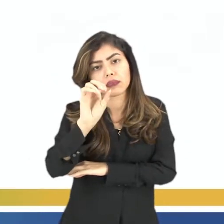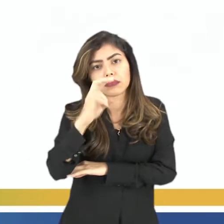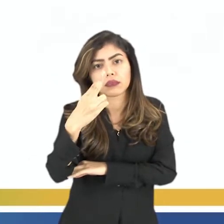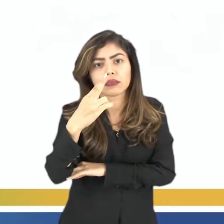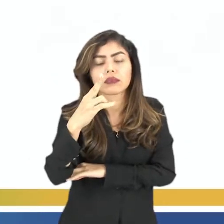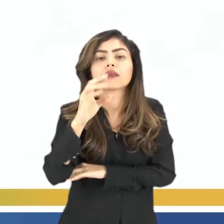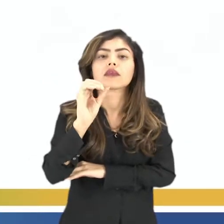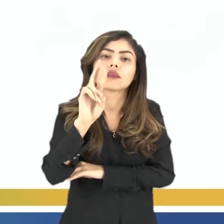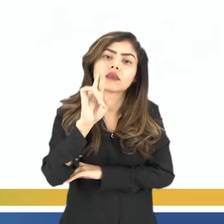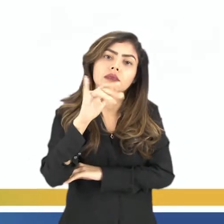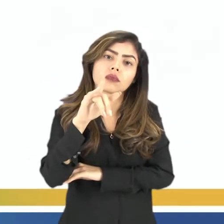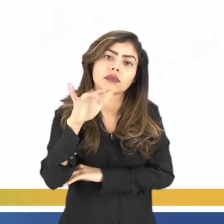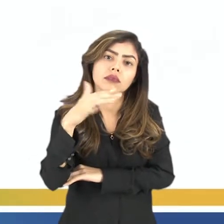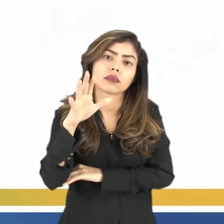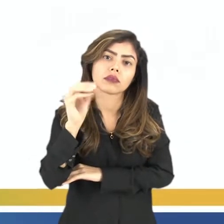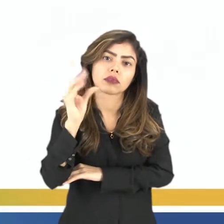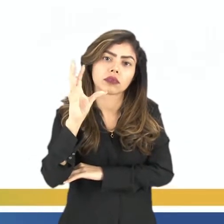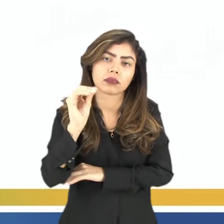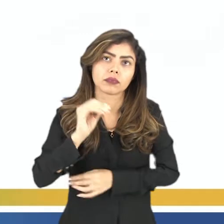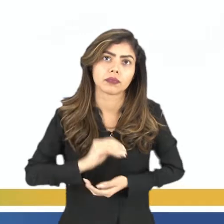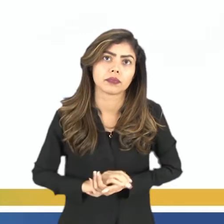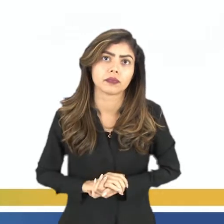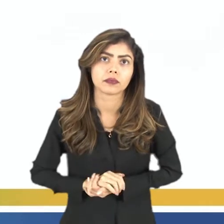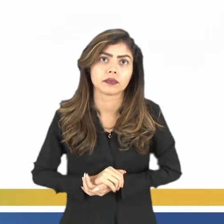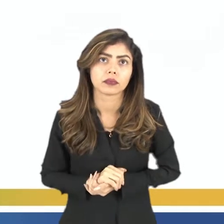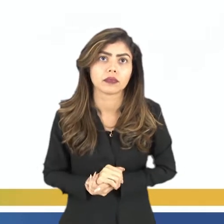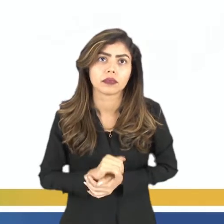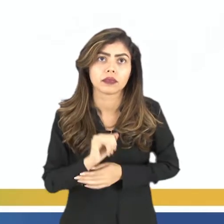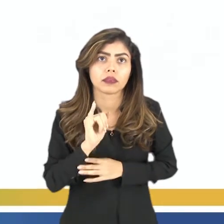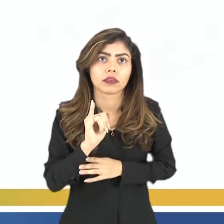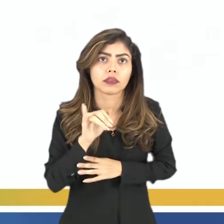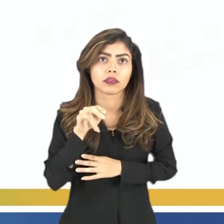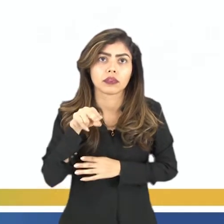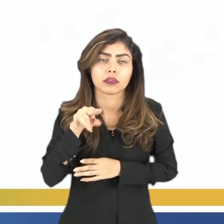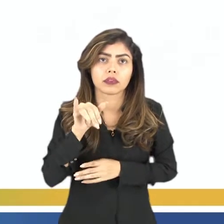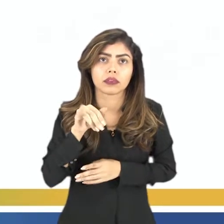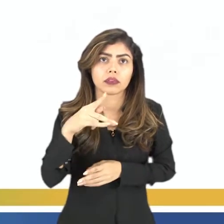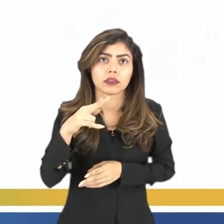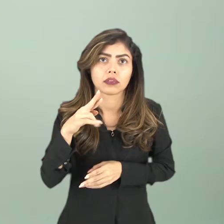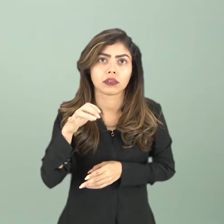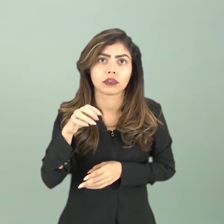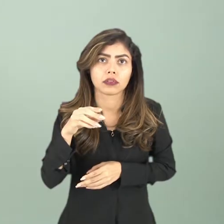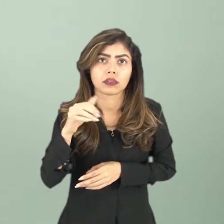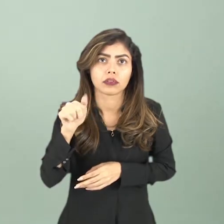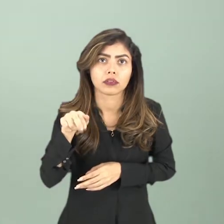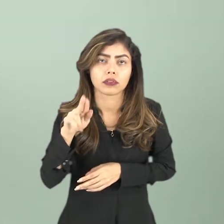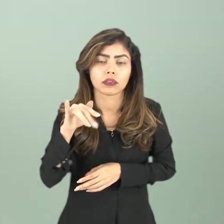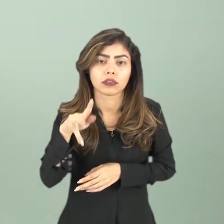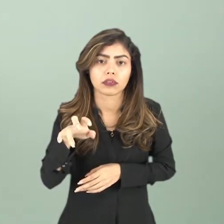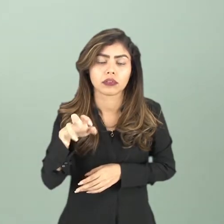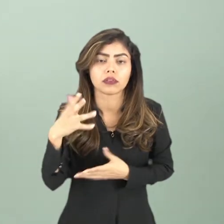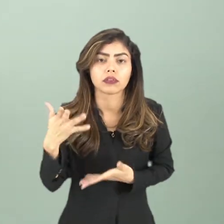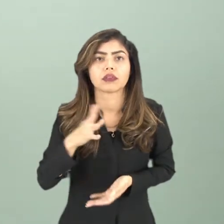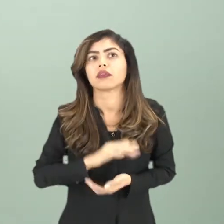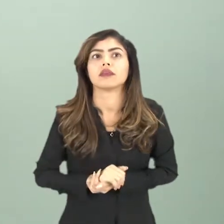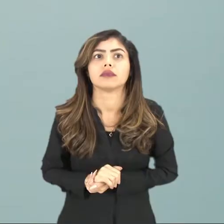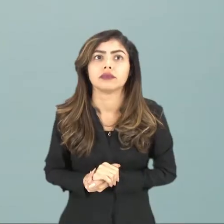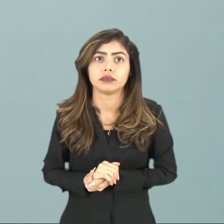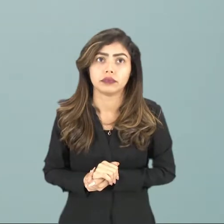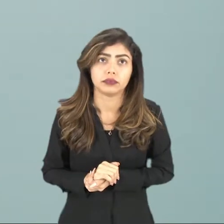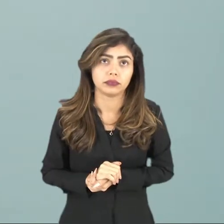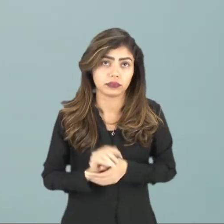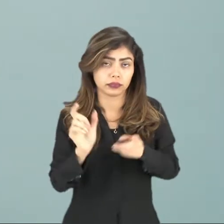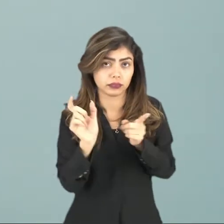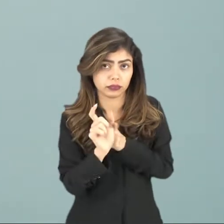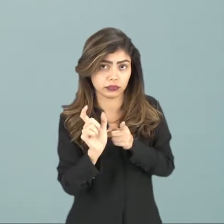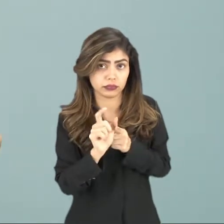proposiciones, ¿ok? Por ejemplo, y, ni, pero, aunque, ¿ok? No son